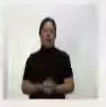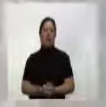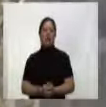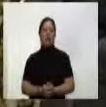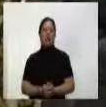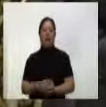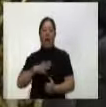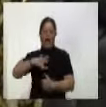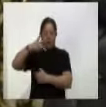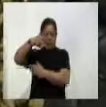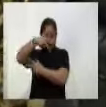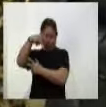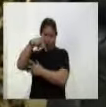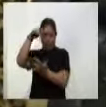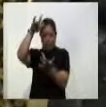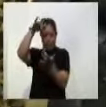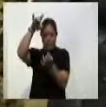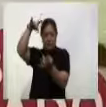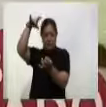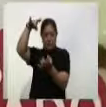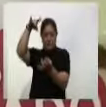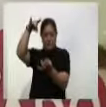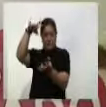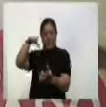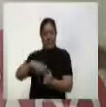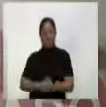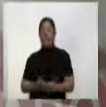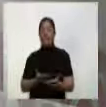geolocalización. Para Ahora Noticias, Lorena Temolsin.